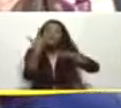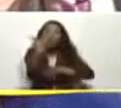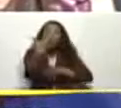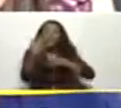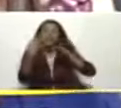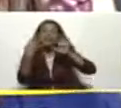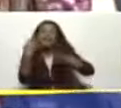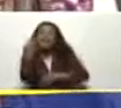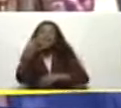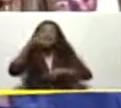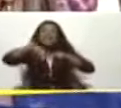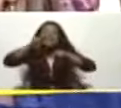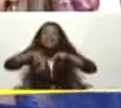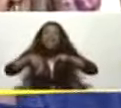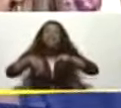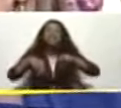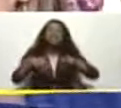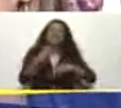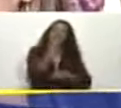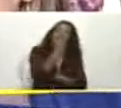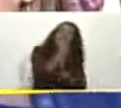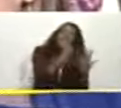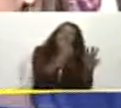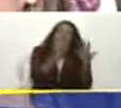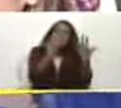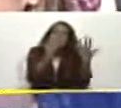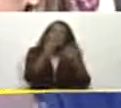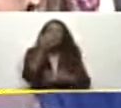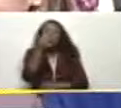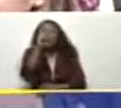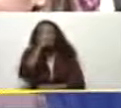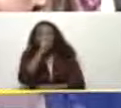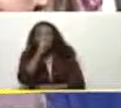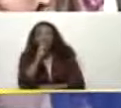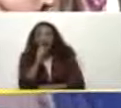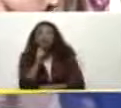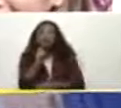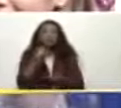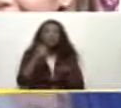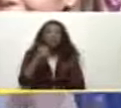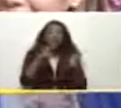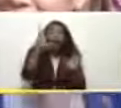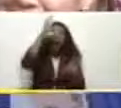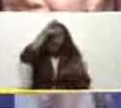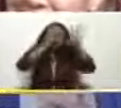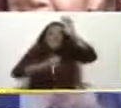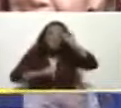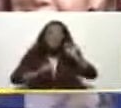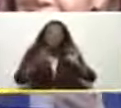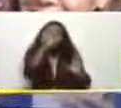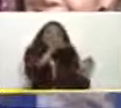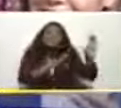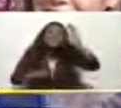15.353 niñas de 6, 8, 10, 12 años en el semillero científico.